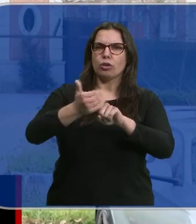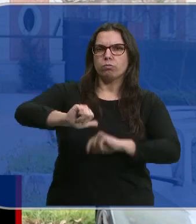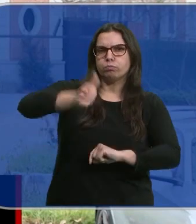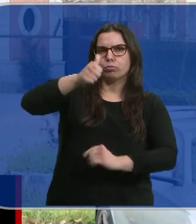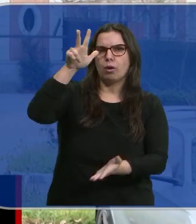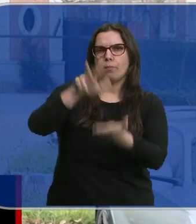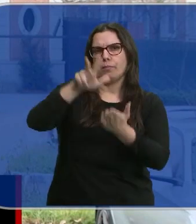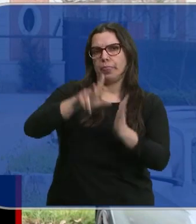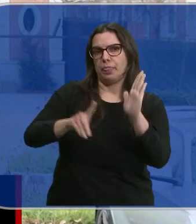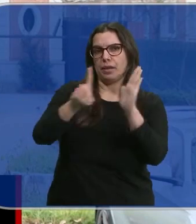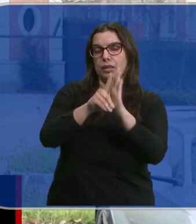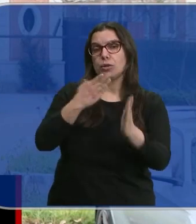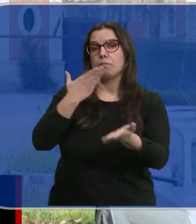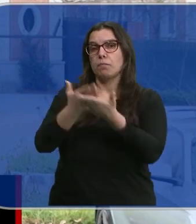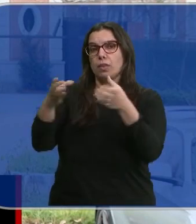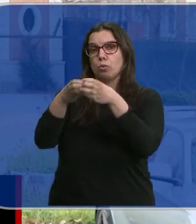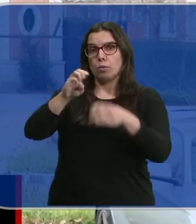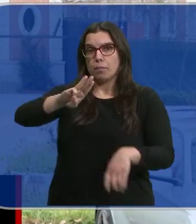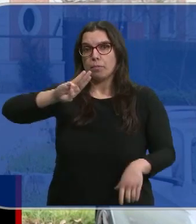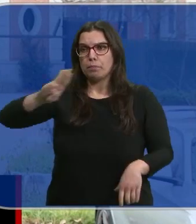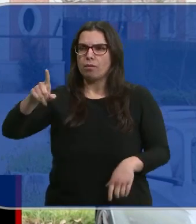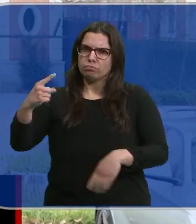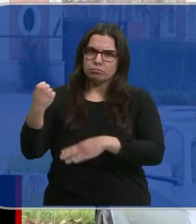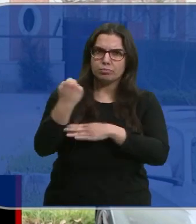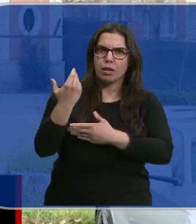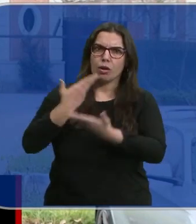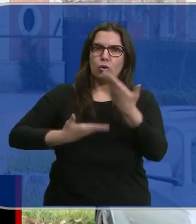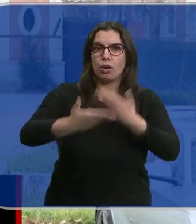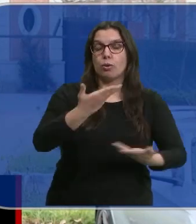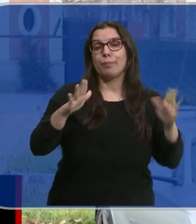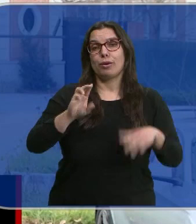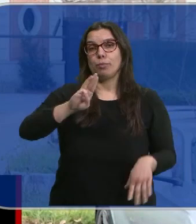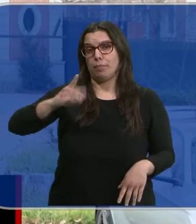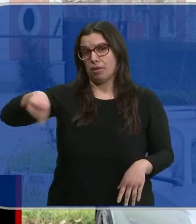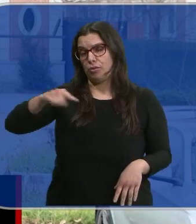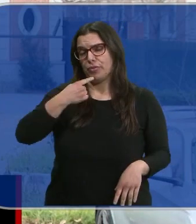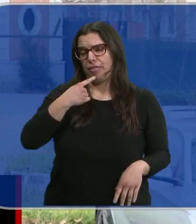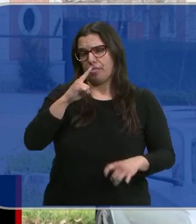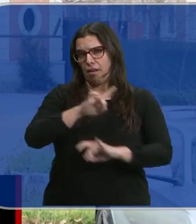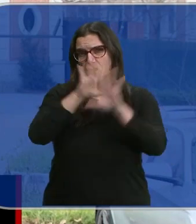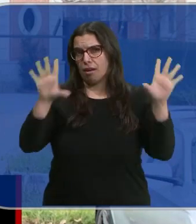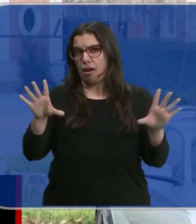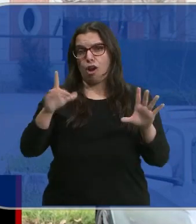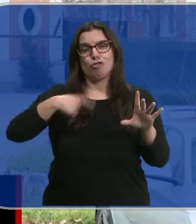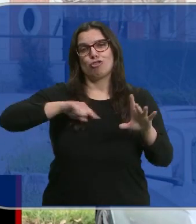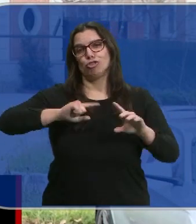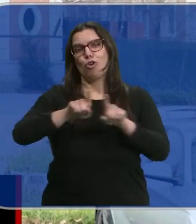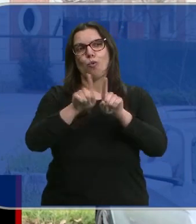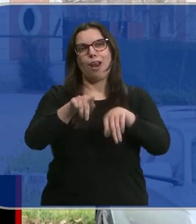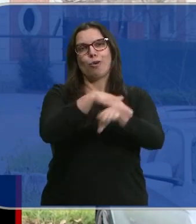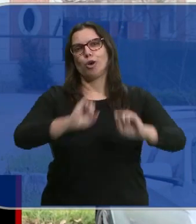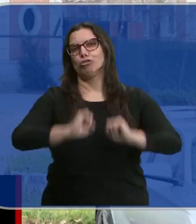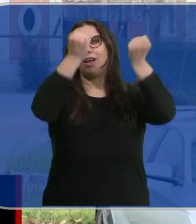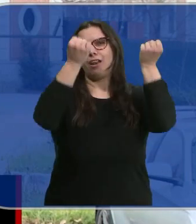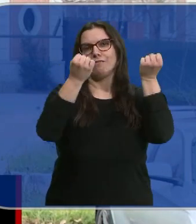esos decretos. Piden al Partido Popular que arrime el hombro, pero los de Feijóo ya han dejado claro que no serán el salvavidas del